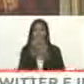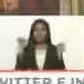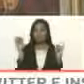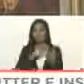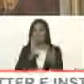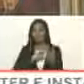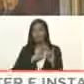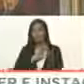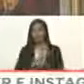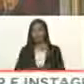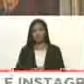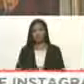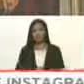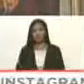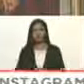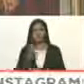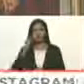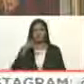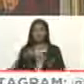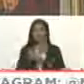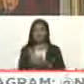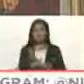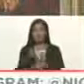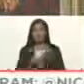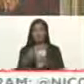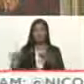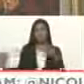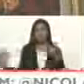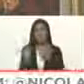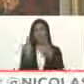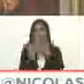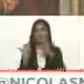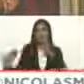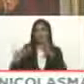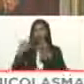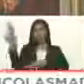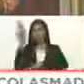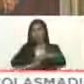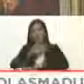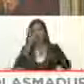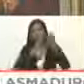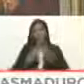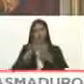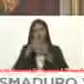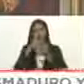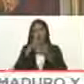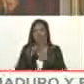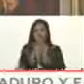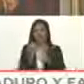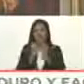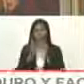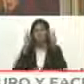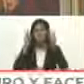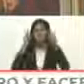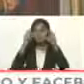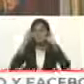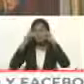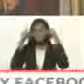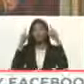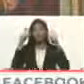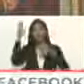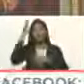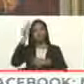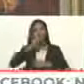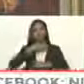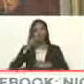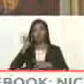total. ¿Para qué ha servido toda esta agresión económica, todo este bloqueo económico? Para despertar en nosotros la conciencia, la